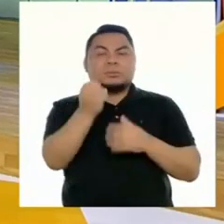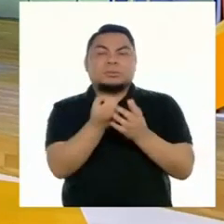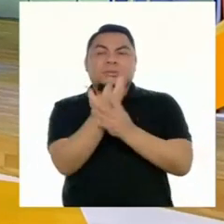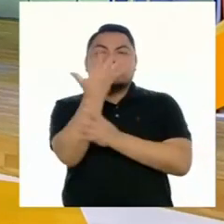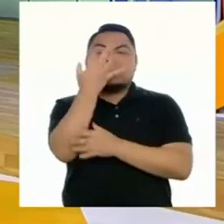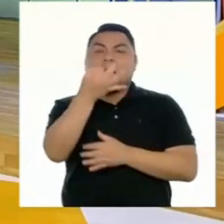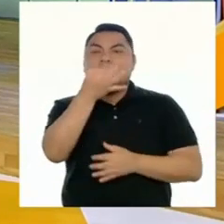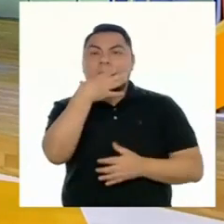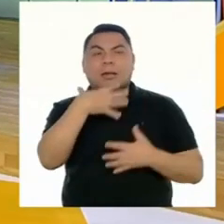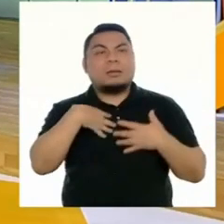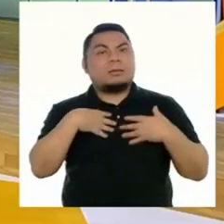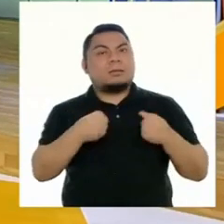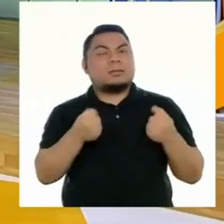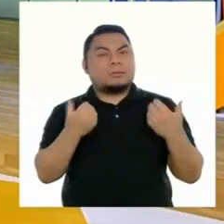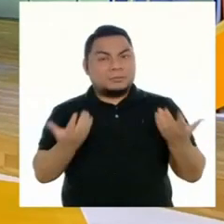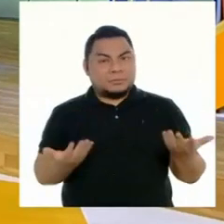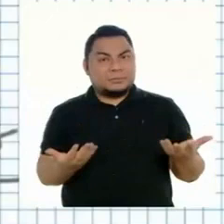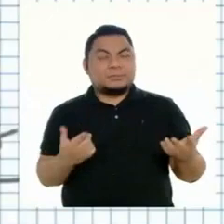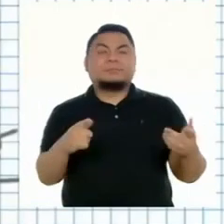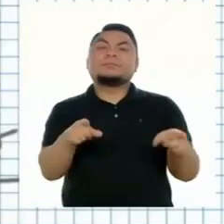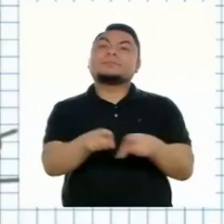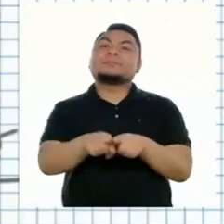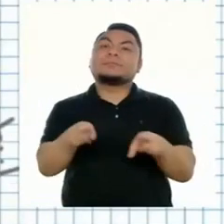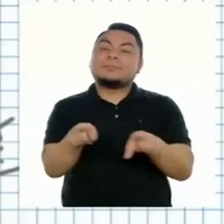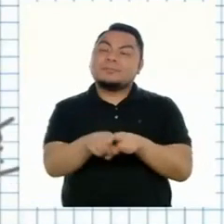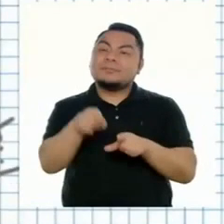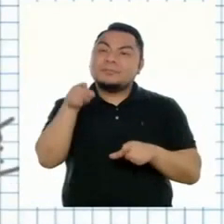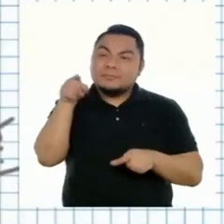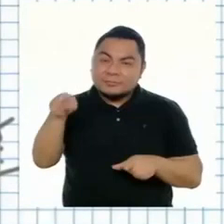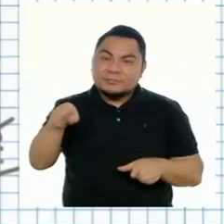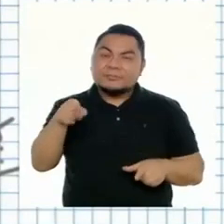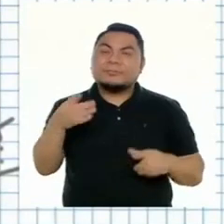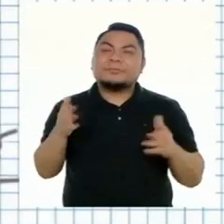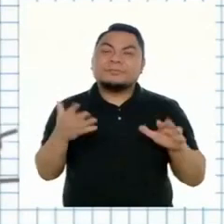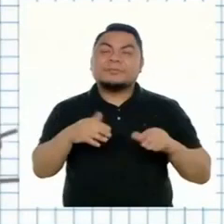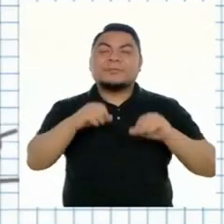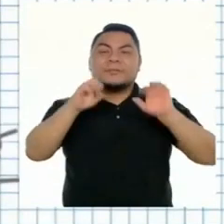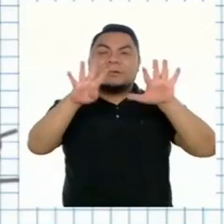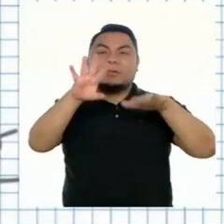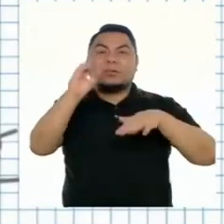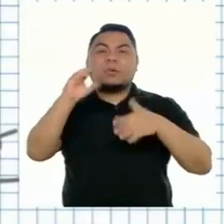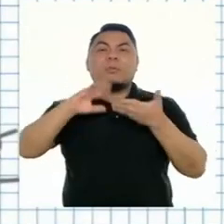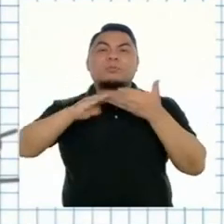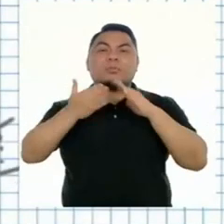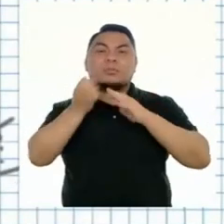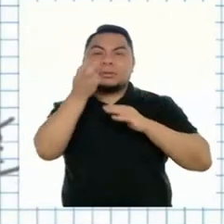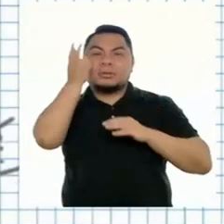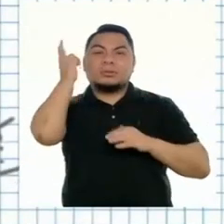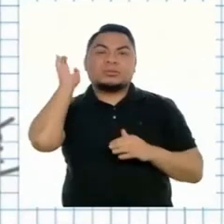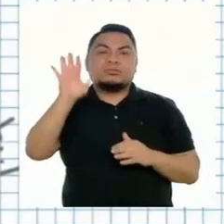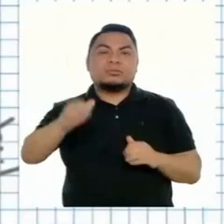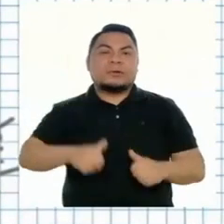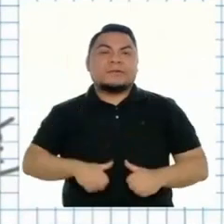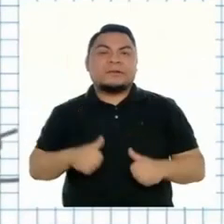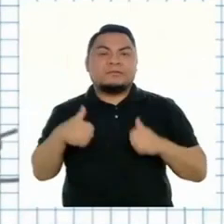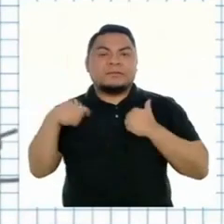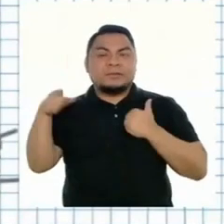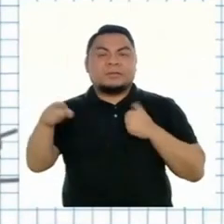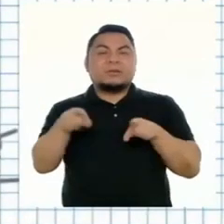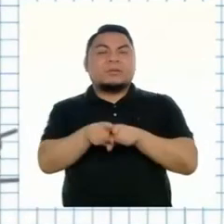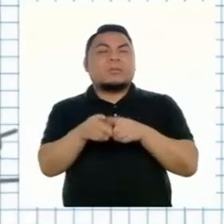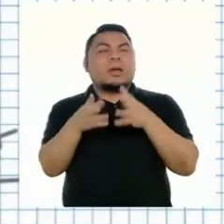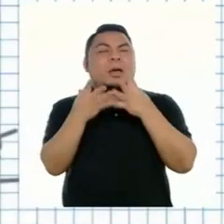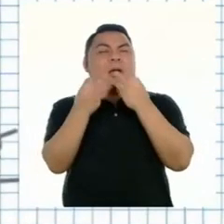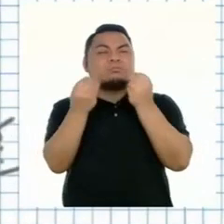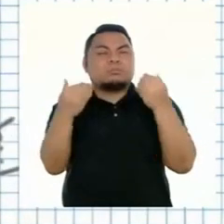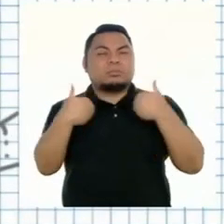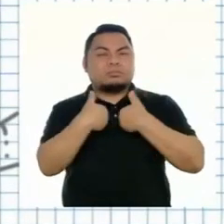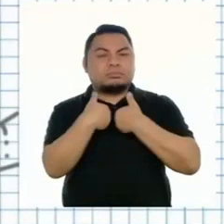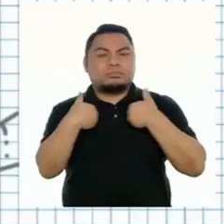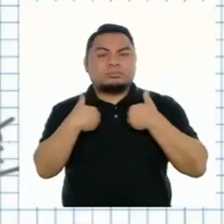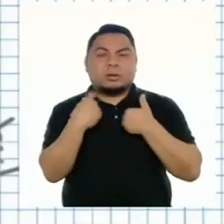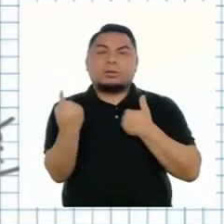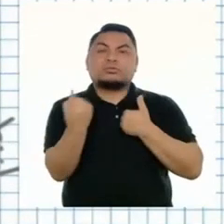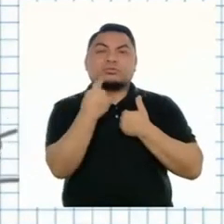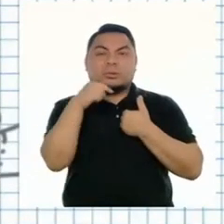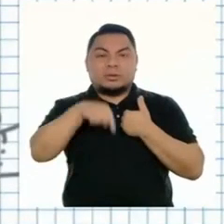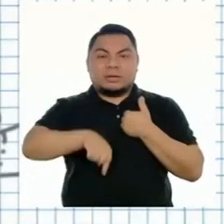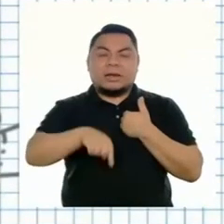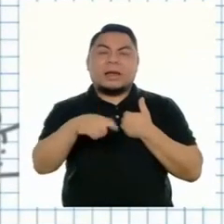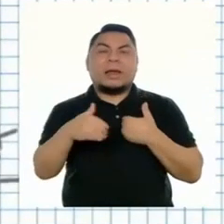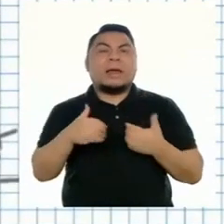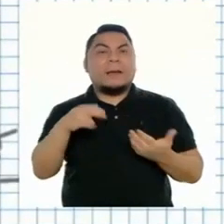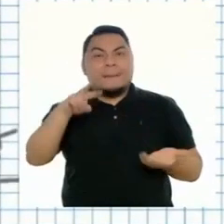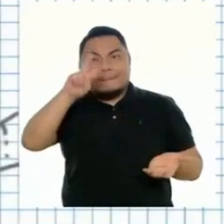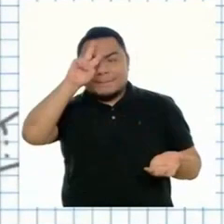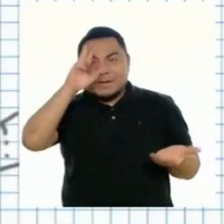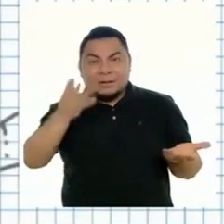plantas medicinales. Además, albergan a más de 50 pueblos originarios y especies que solo existen en nuestro